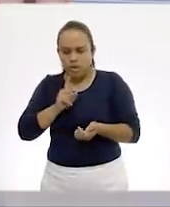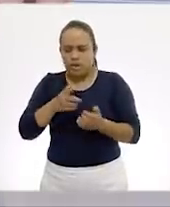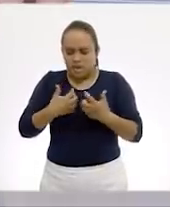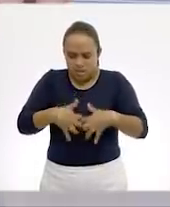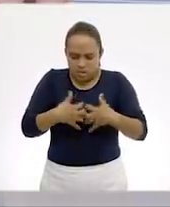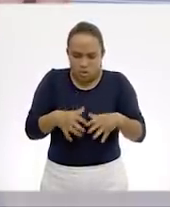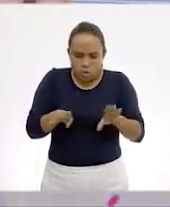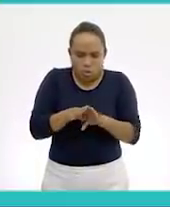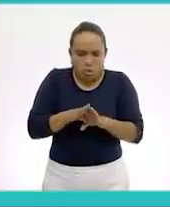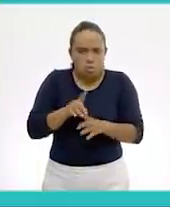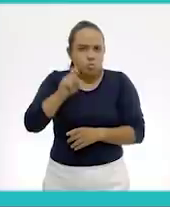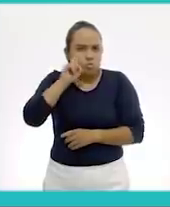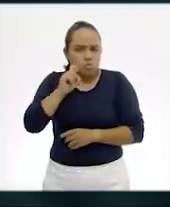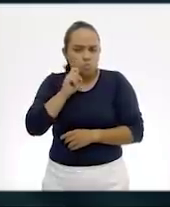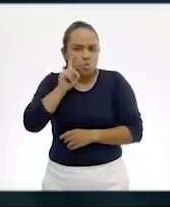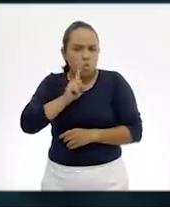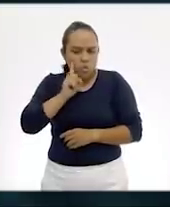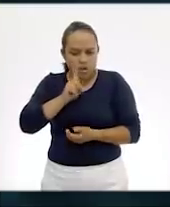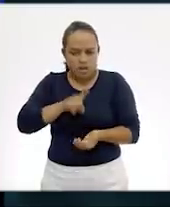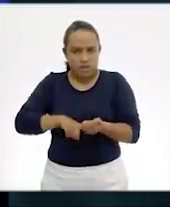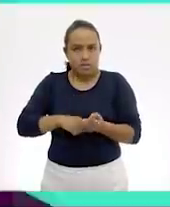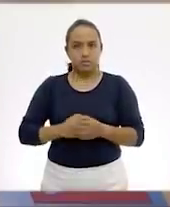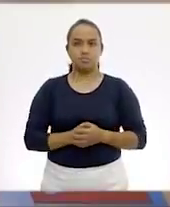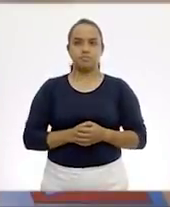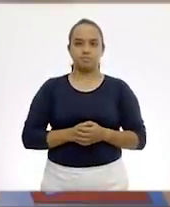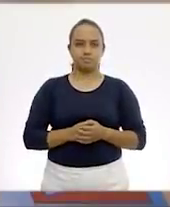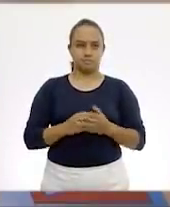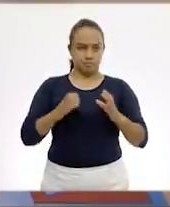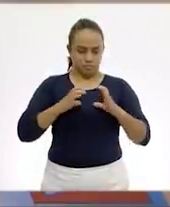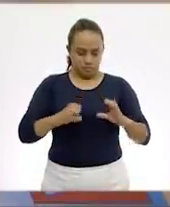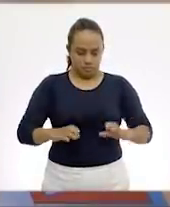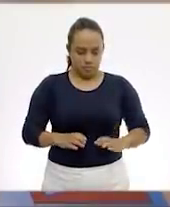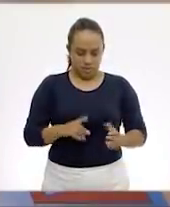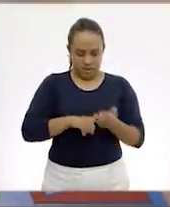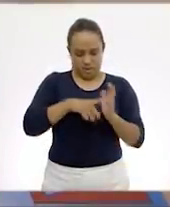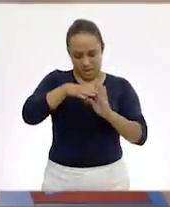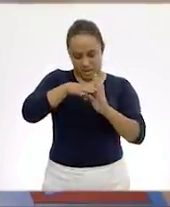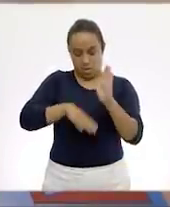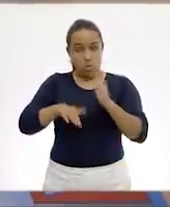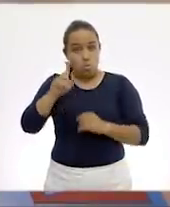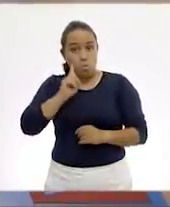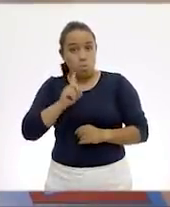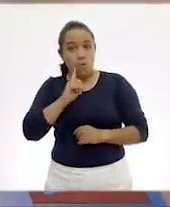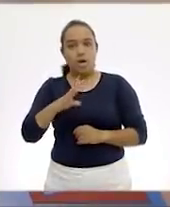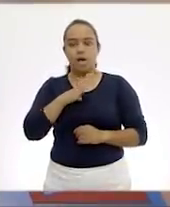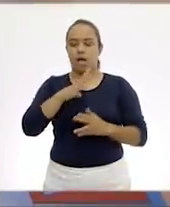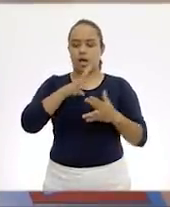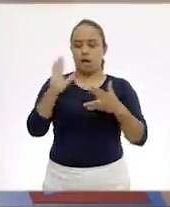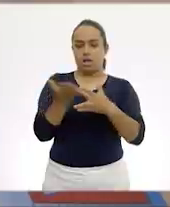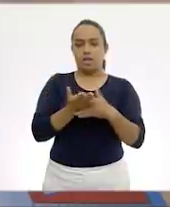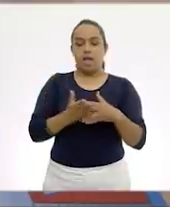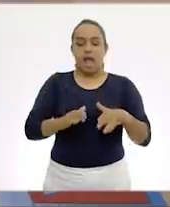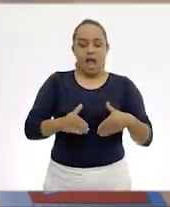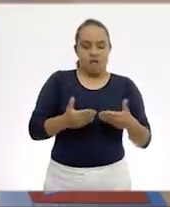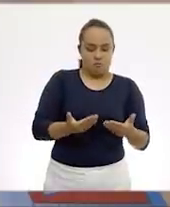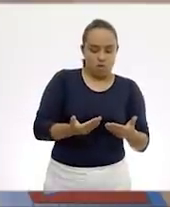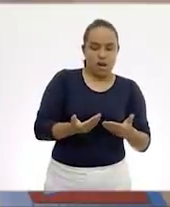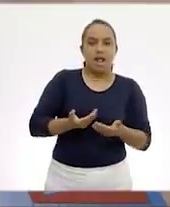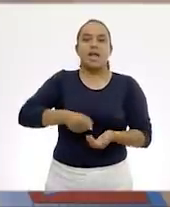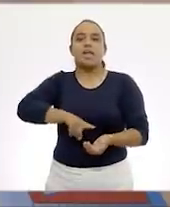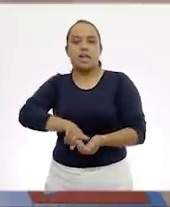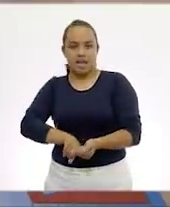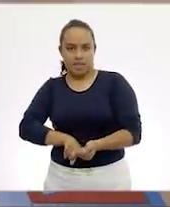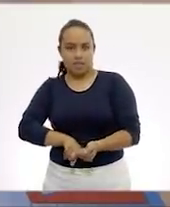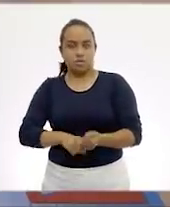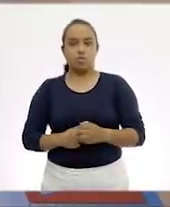sistema sexual de la mujer. La anatomía de los genitales se puede dividir en órganos externos y en órganos